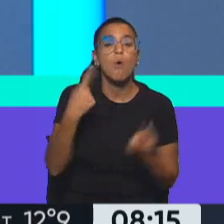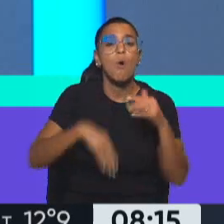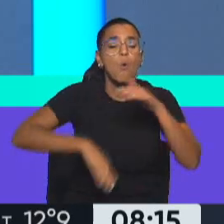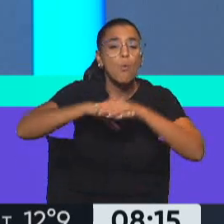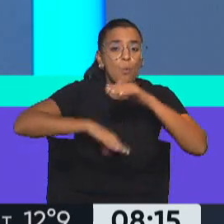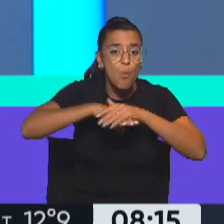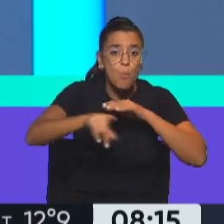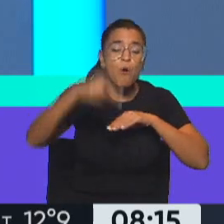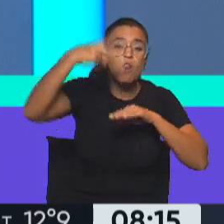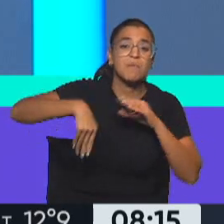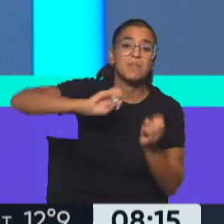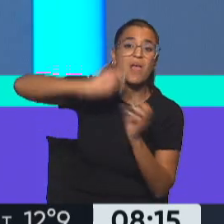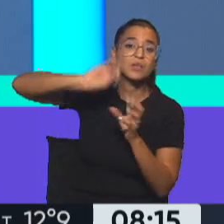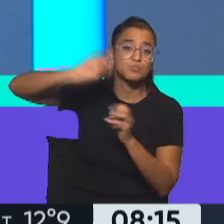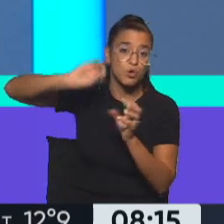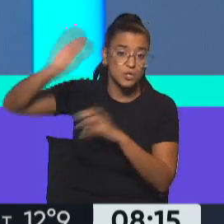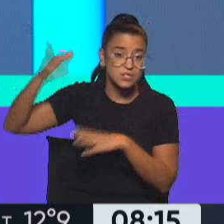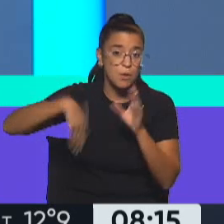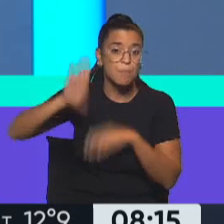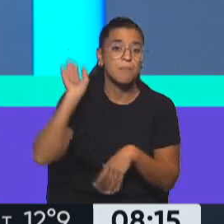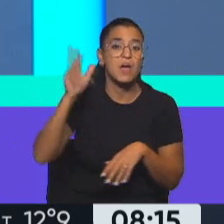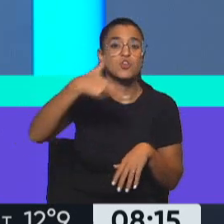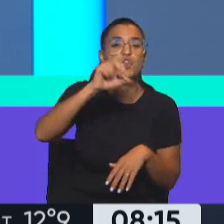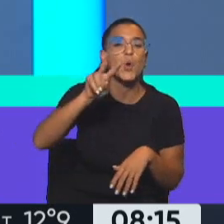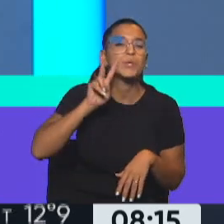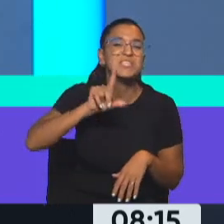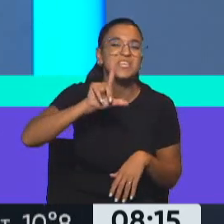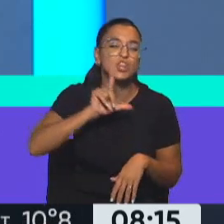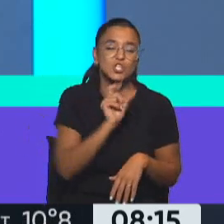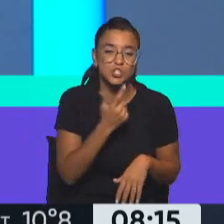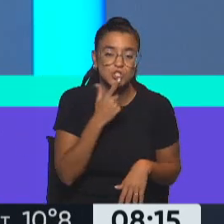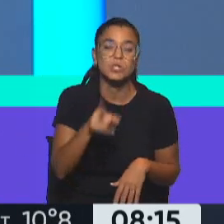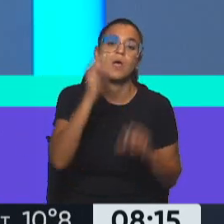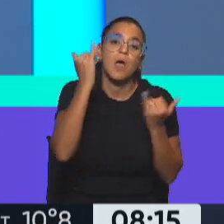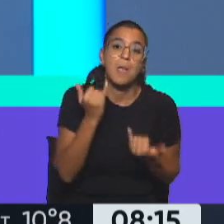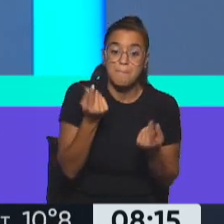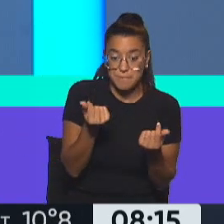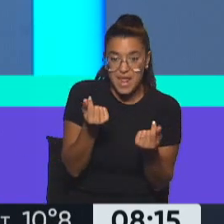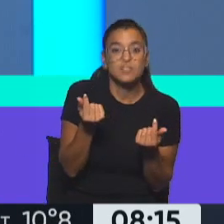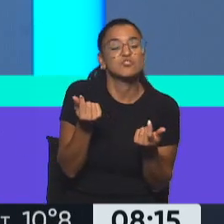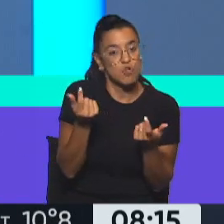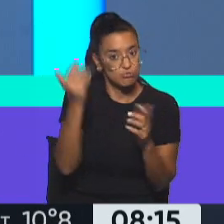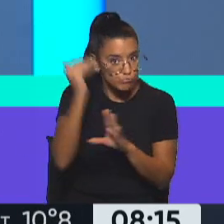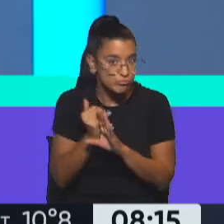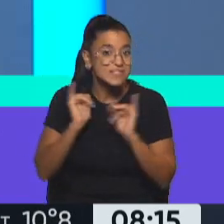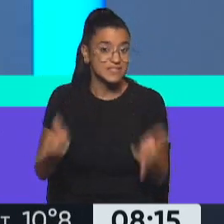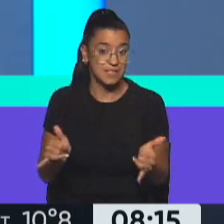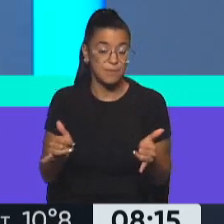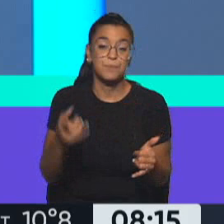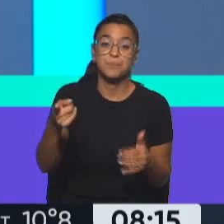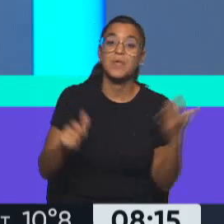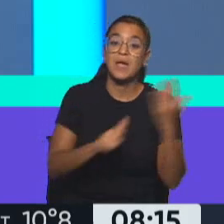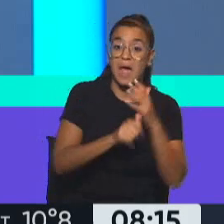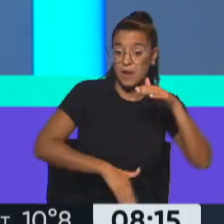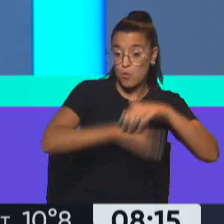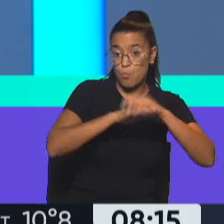cupos a los límites de exportación, sobre todo a los novillitos, tuvo un efecto en precios, ¿no? En un principio. En la carne hay